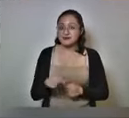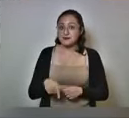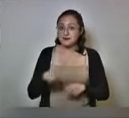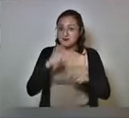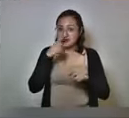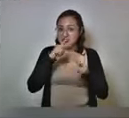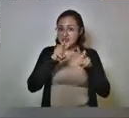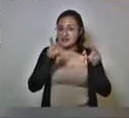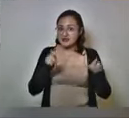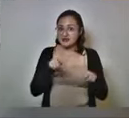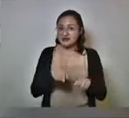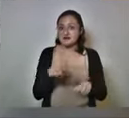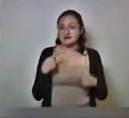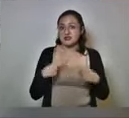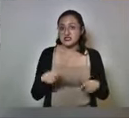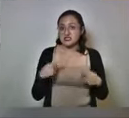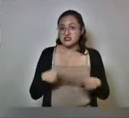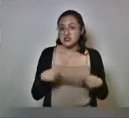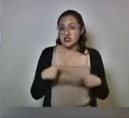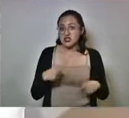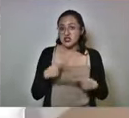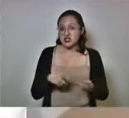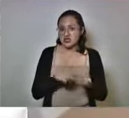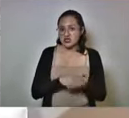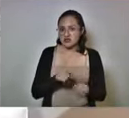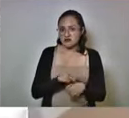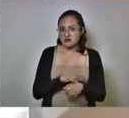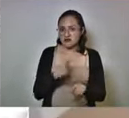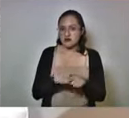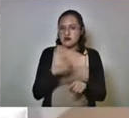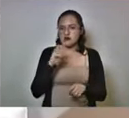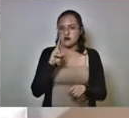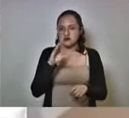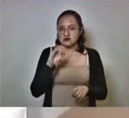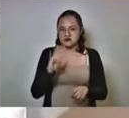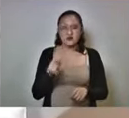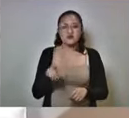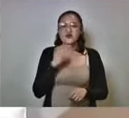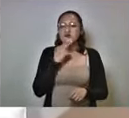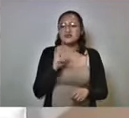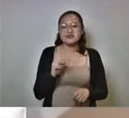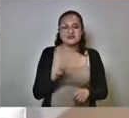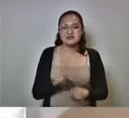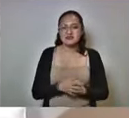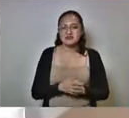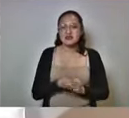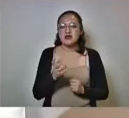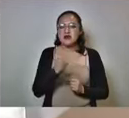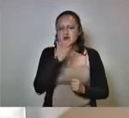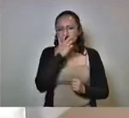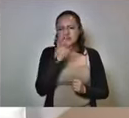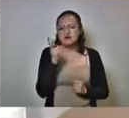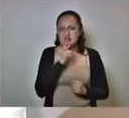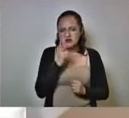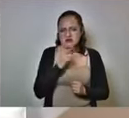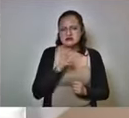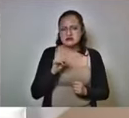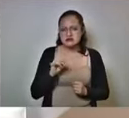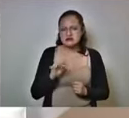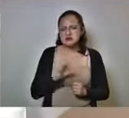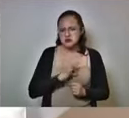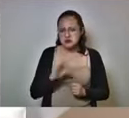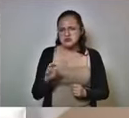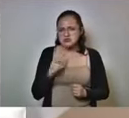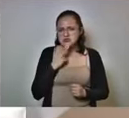temas de terapia intensiva, no lo son. Son ventiladores que sin duda